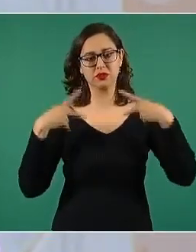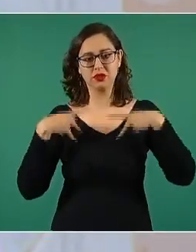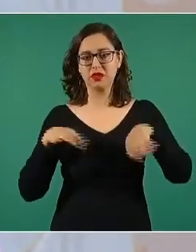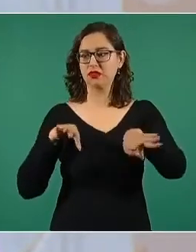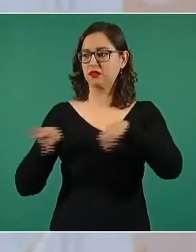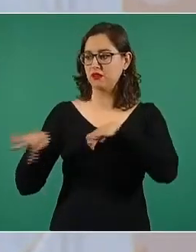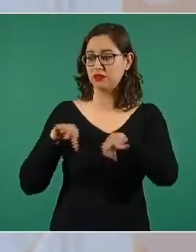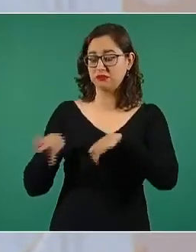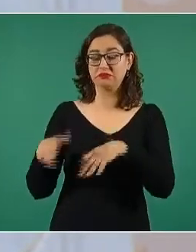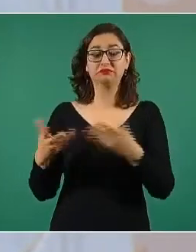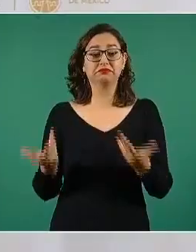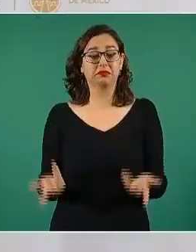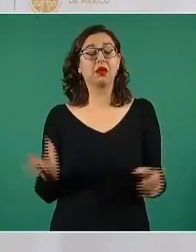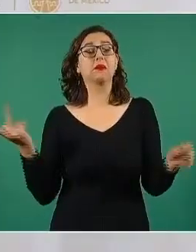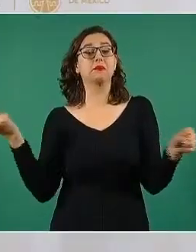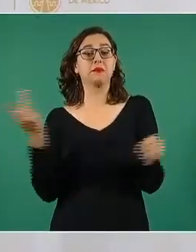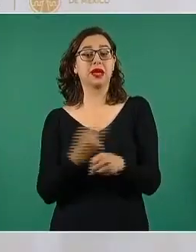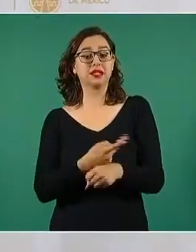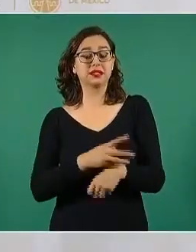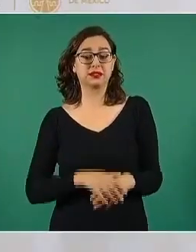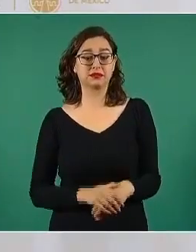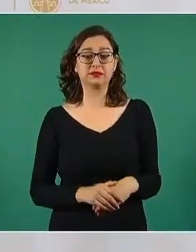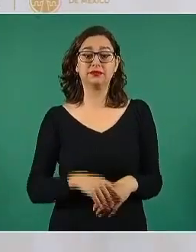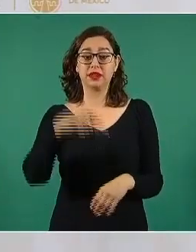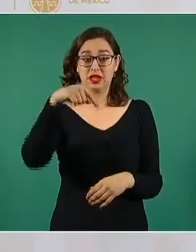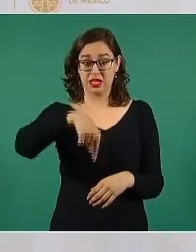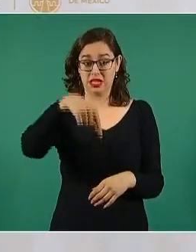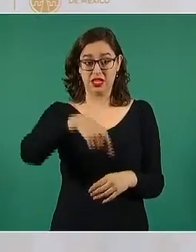el oro que se llevaron de México